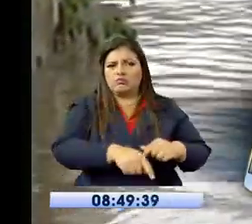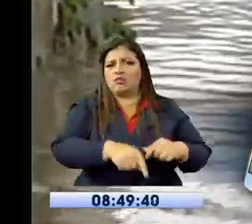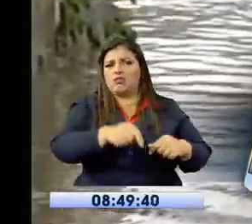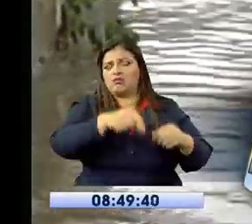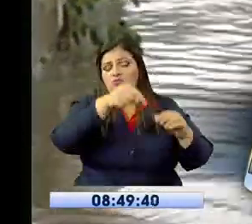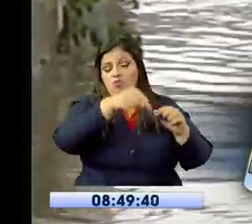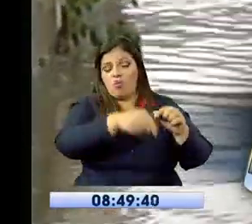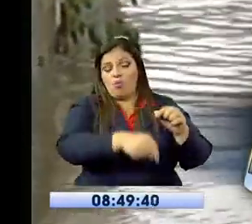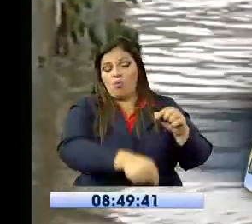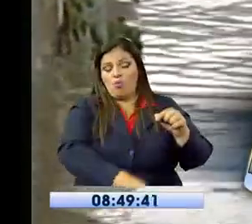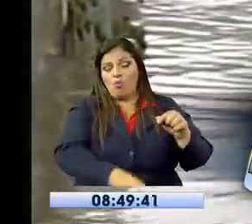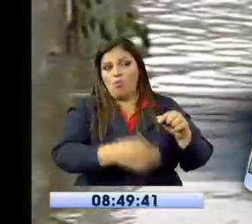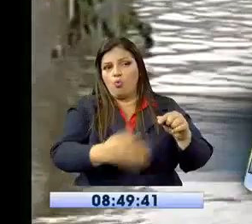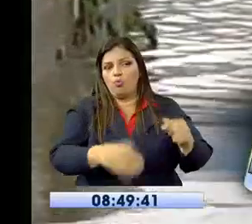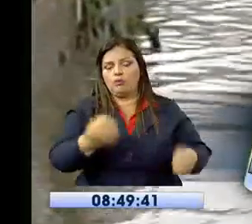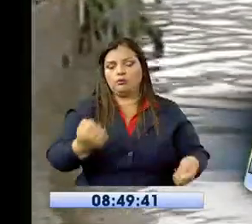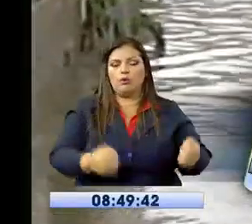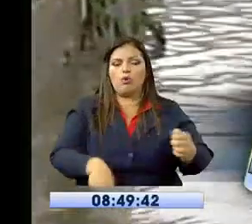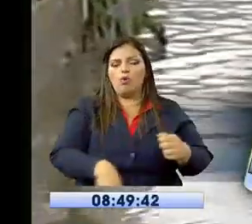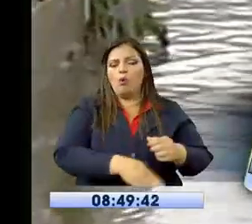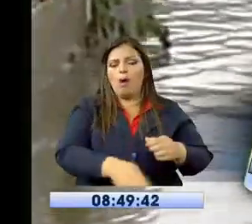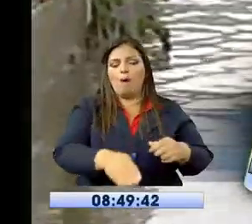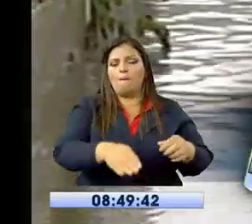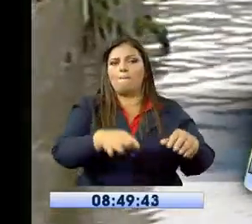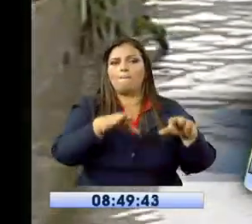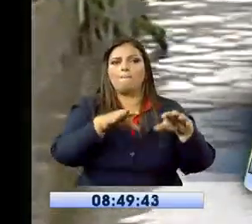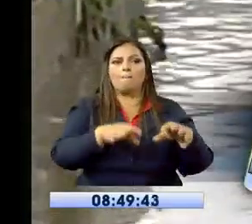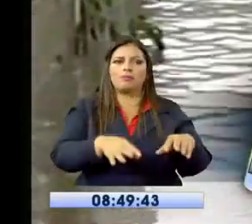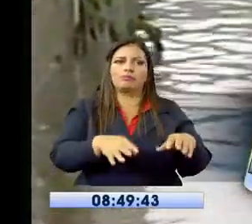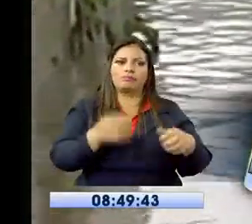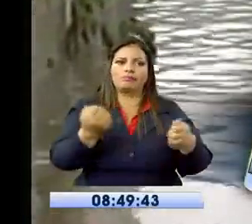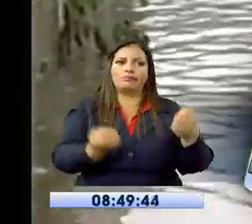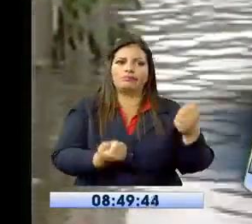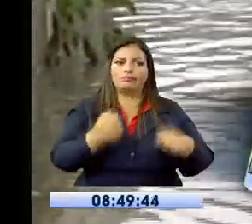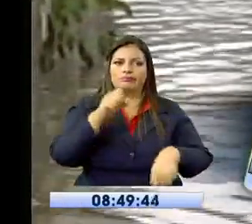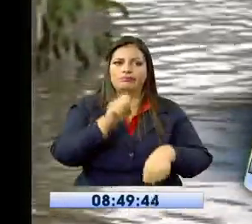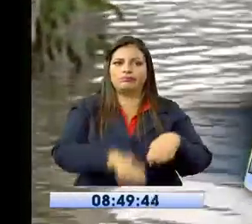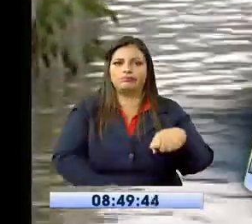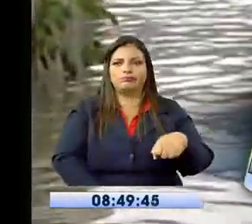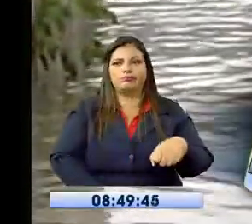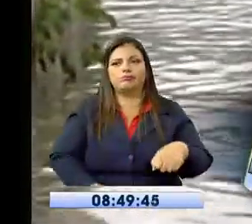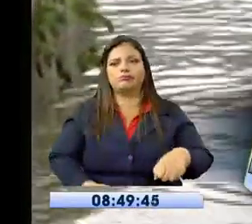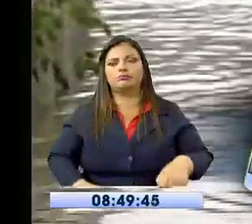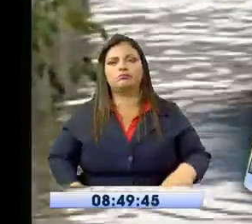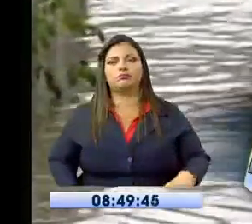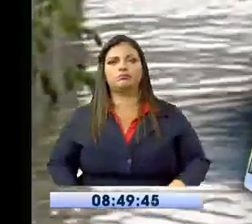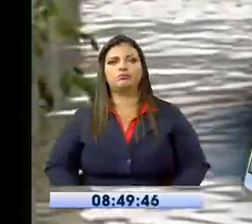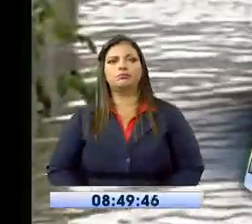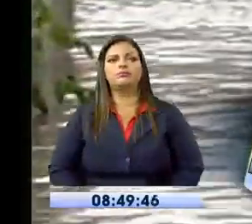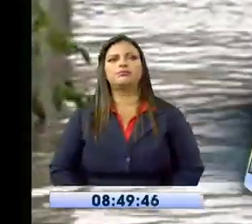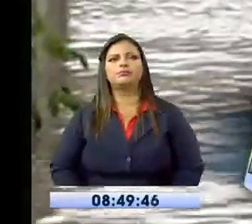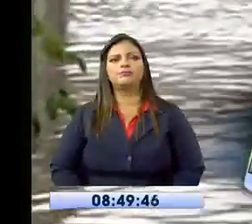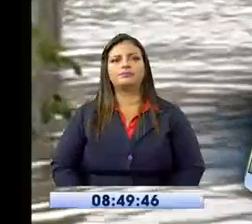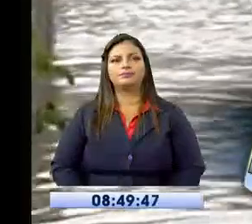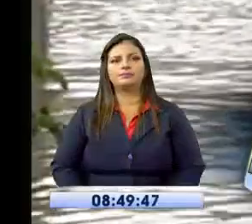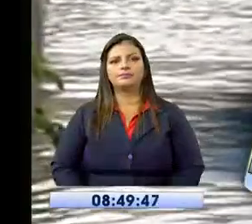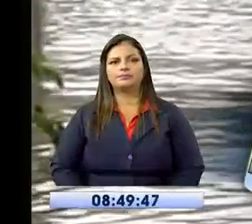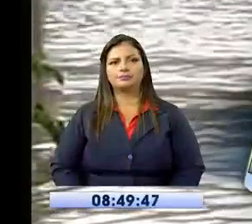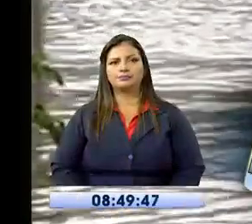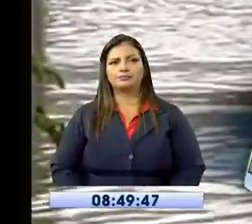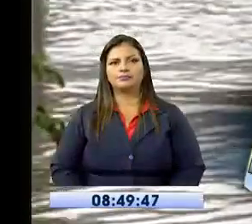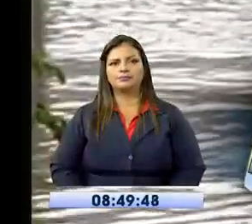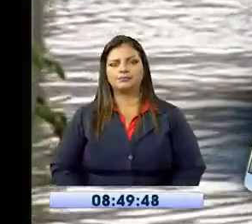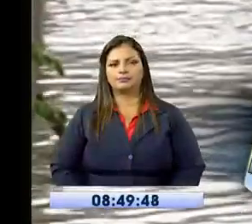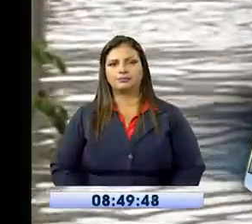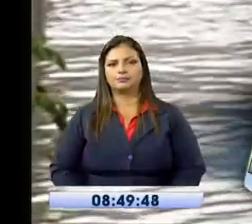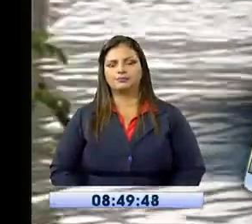Claro. Por eso que tratan de abrirse ahí hacia el parterre. Y es la única vía que te... Bueno, sí hay